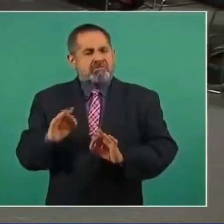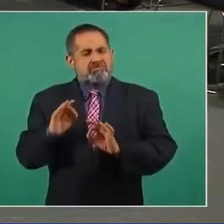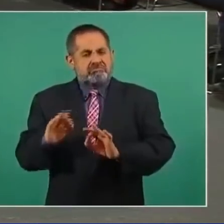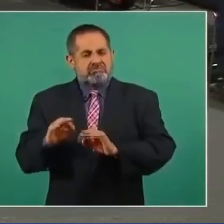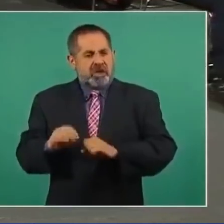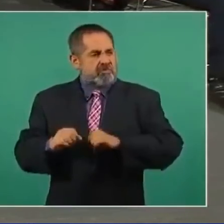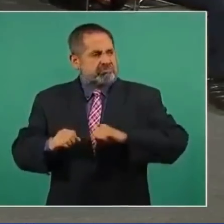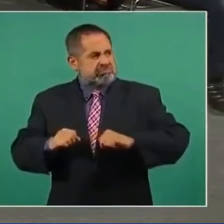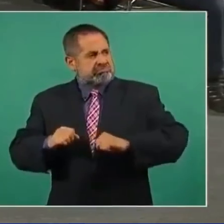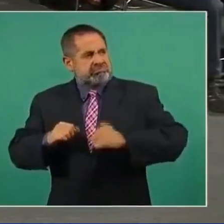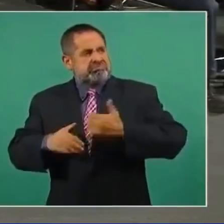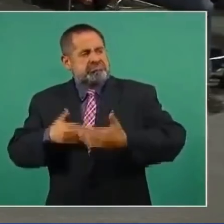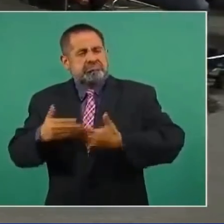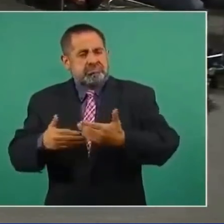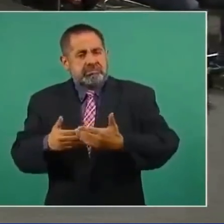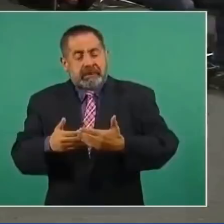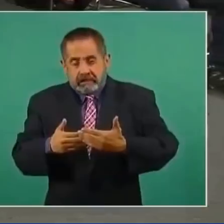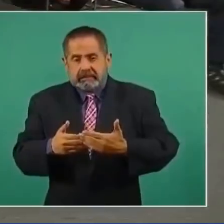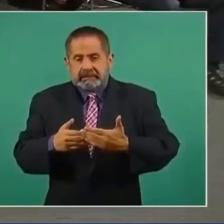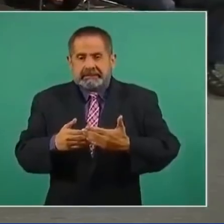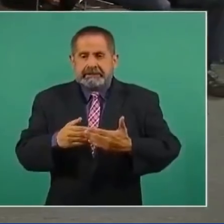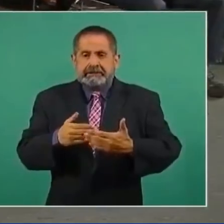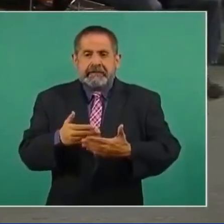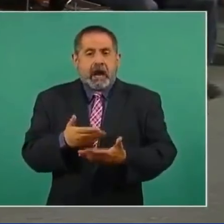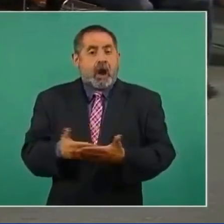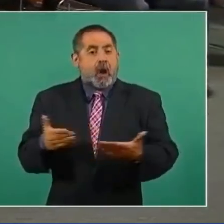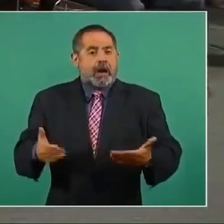la vanguardia, ahora